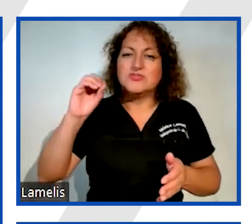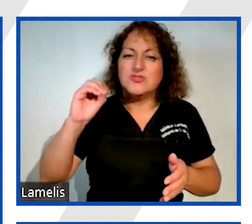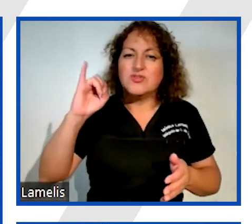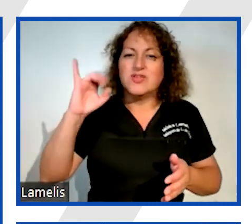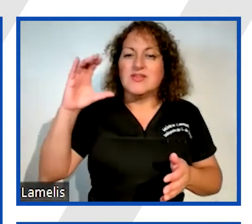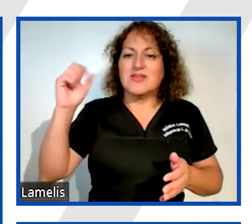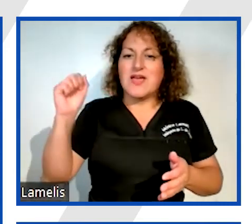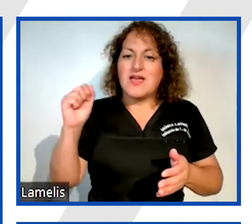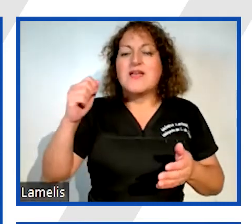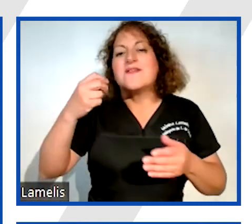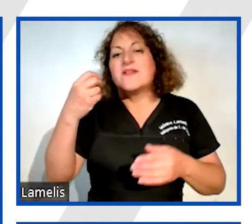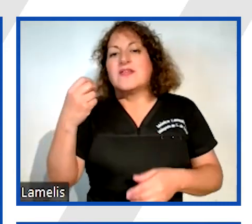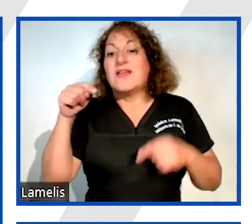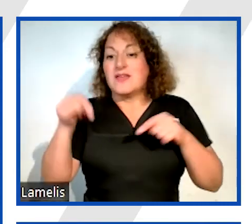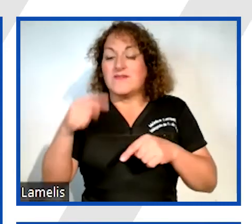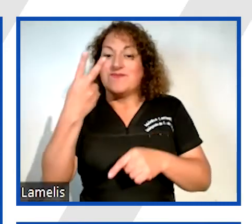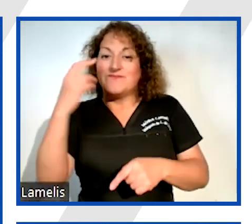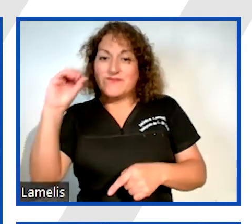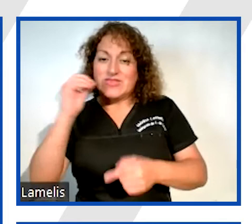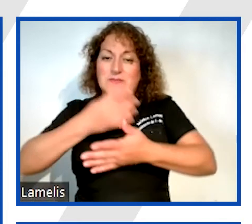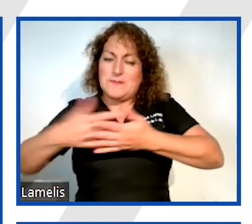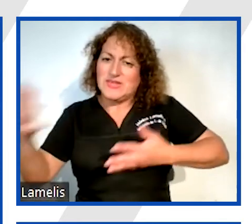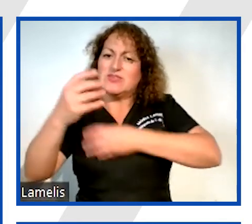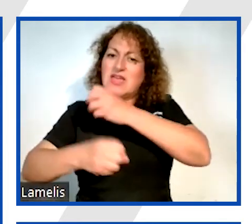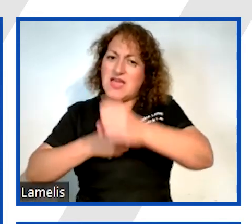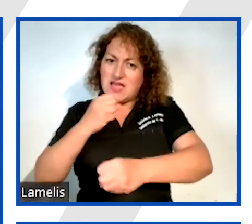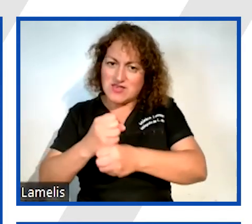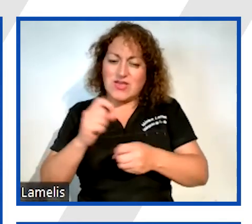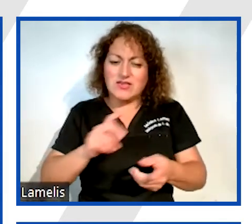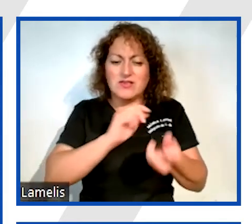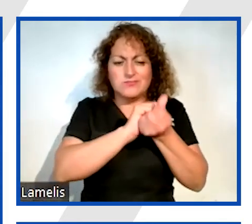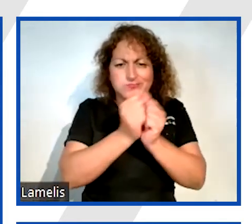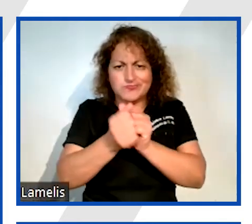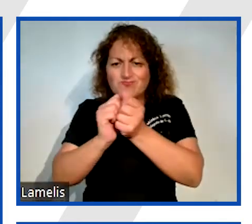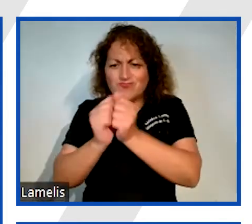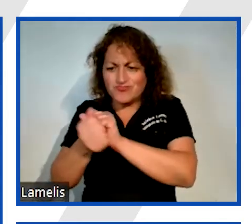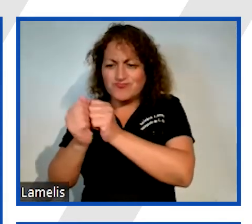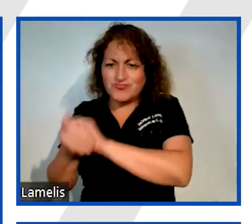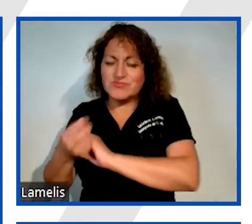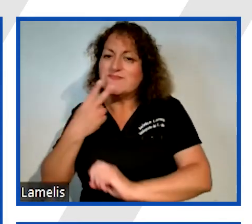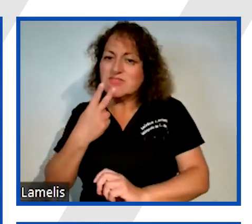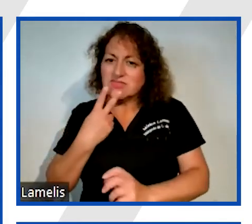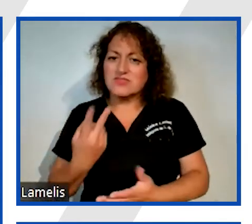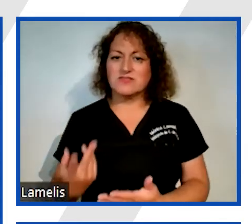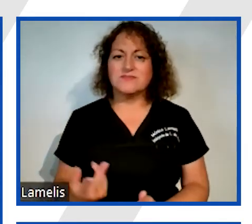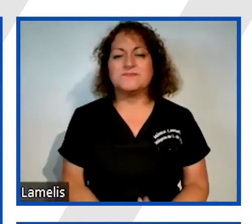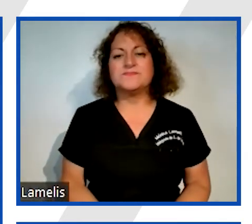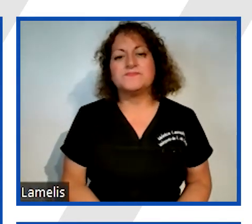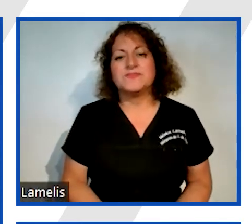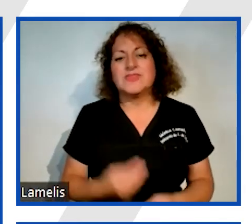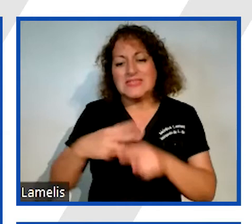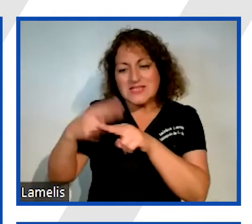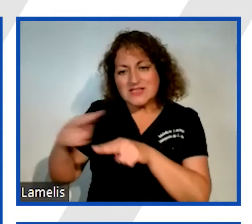años hubo solo evolución evolución y creación de vida y de hecho durante estos 10 millones